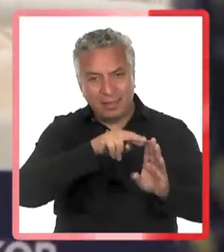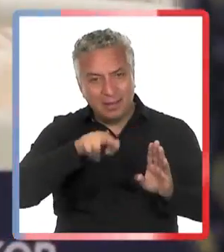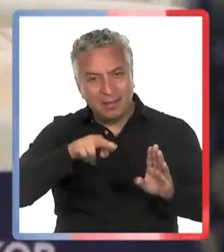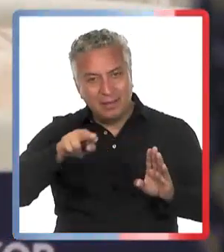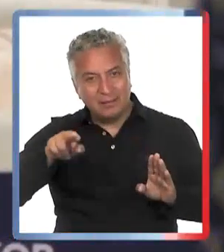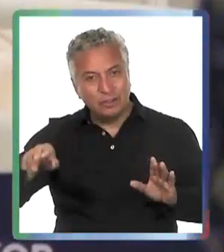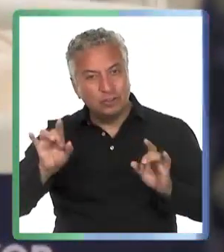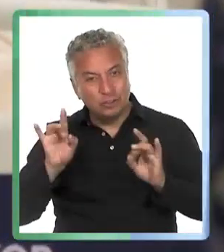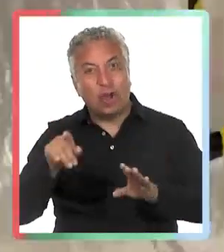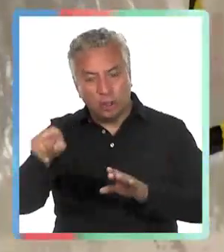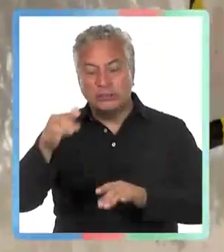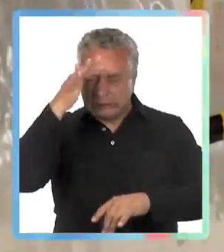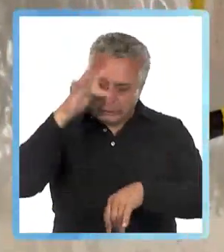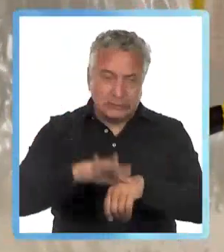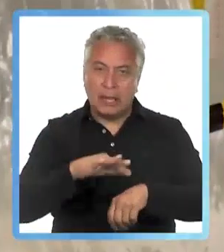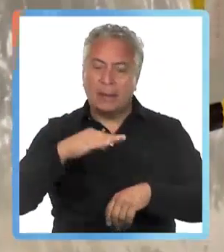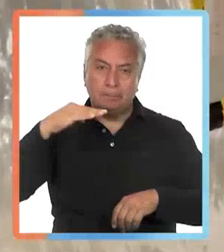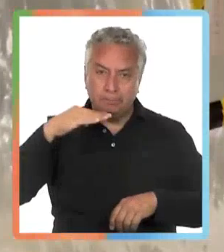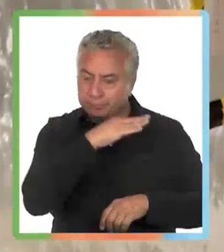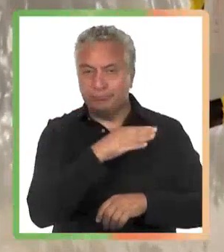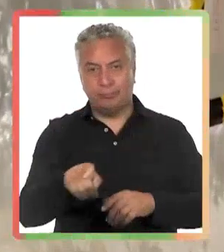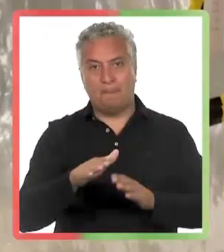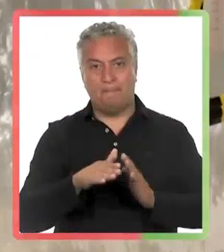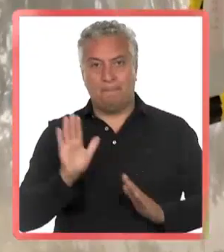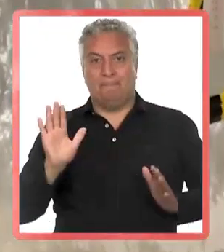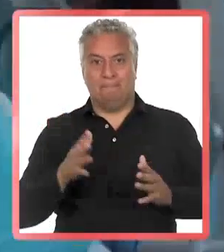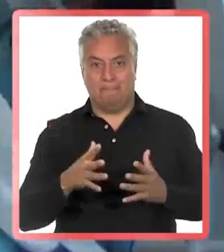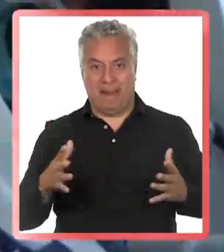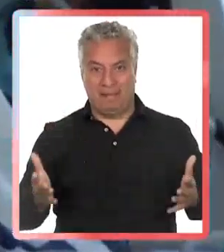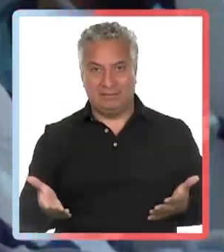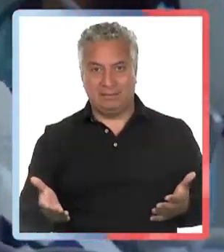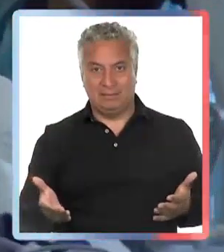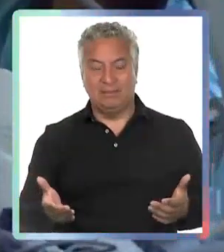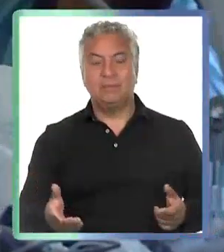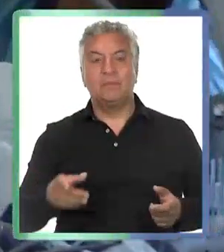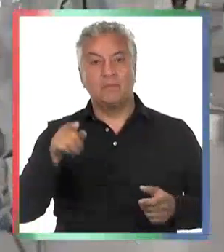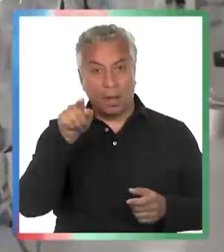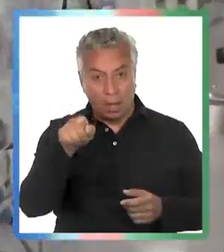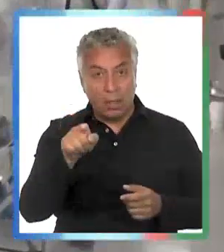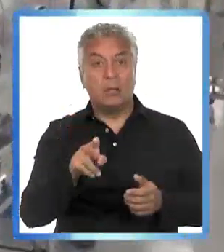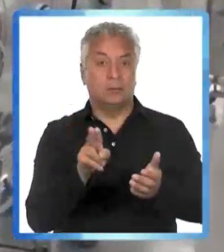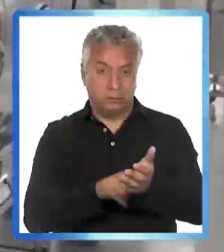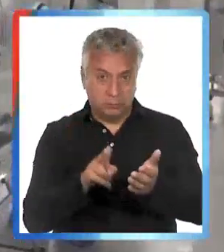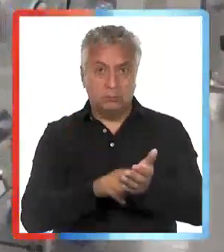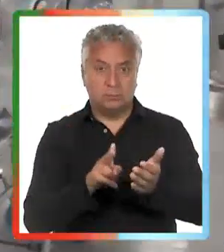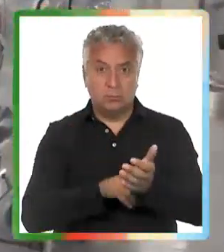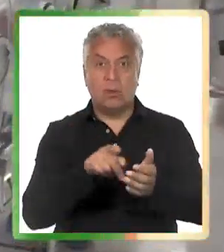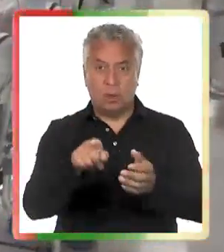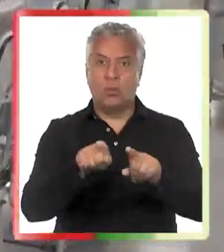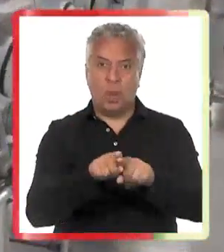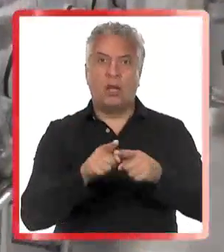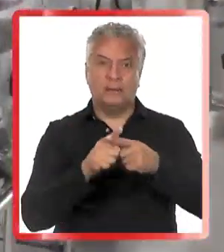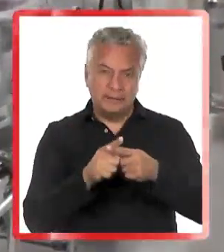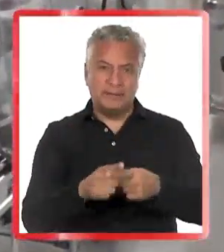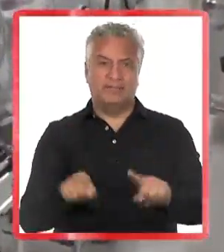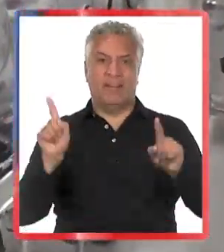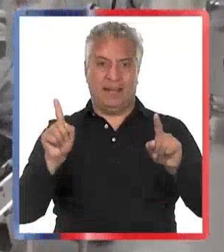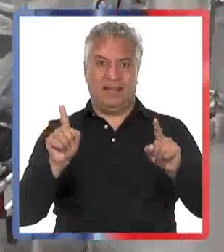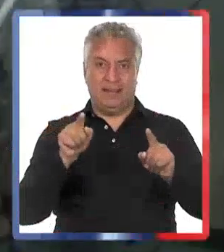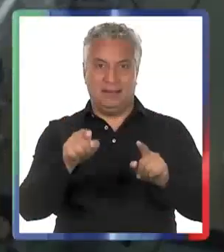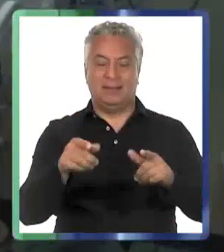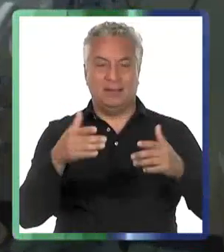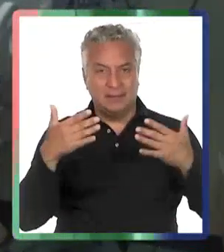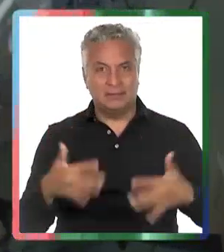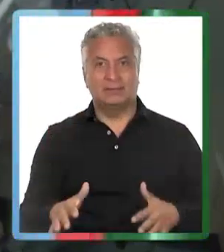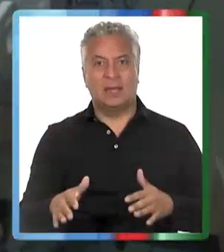crónicas, donde la letalidad era aún mucho mayor. Entonces, eso realmente fue completamente